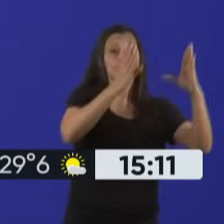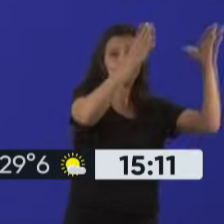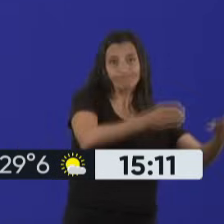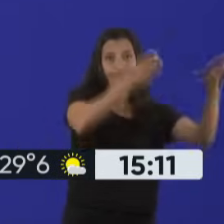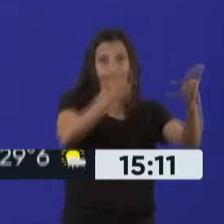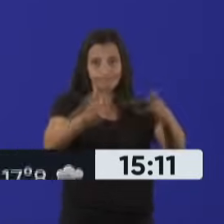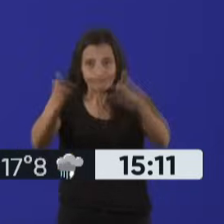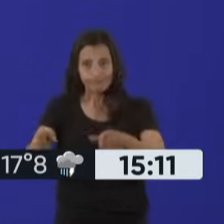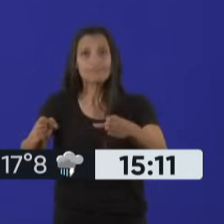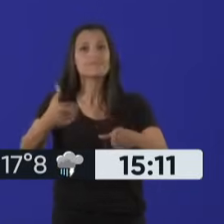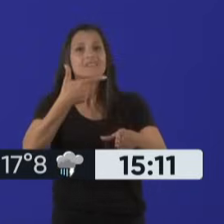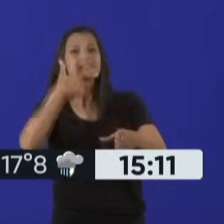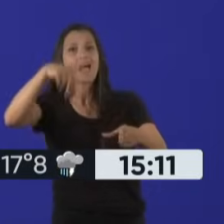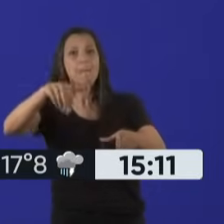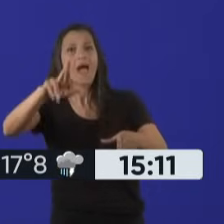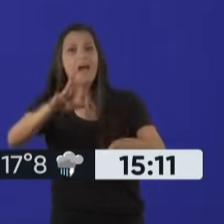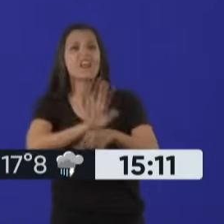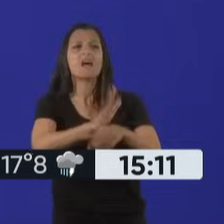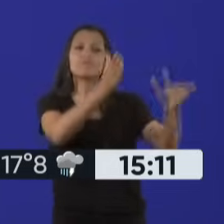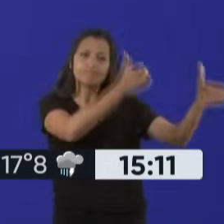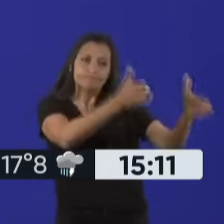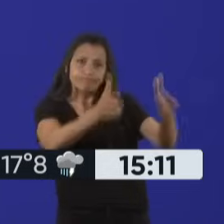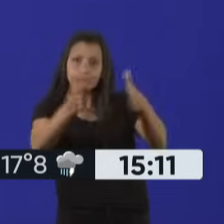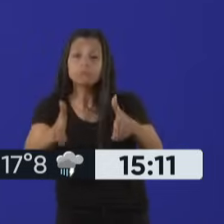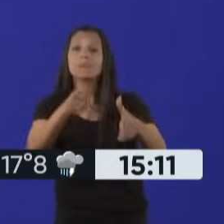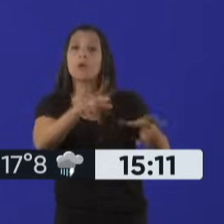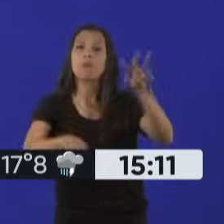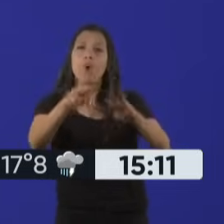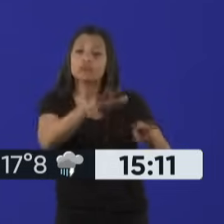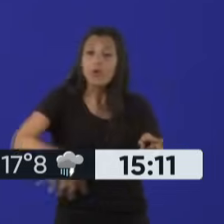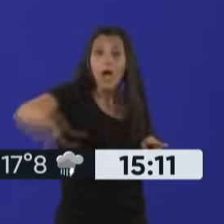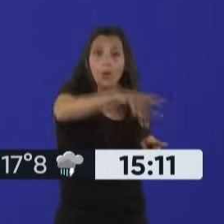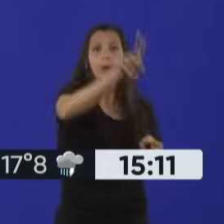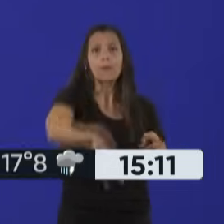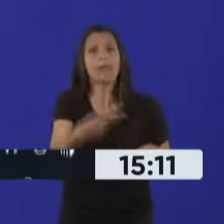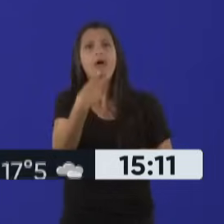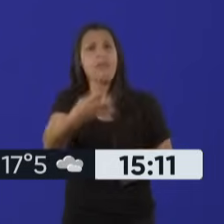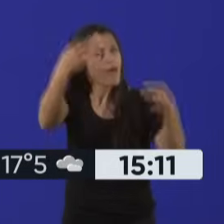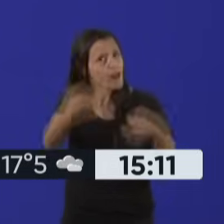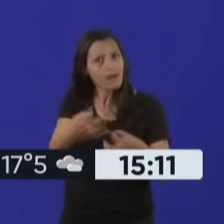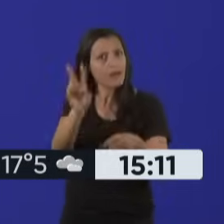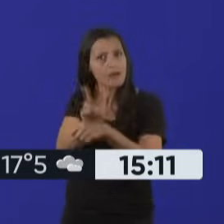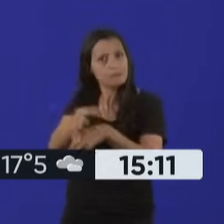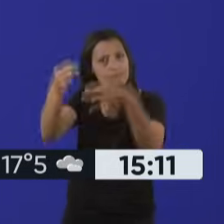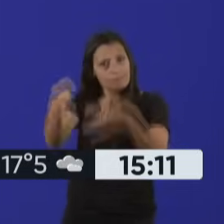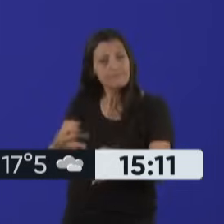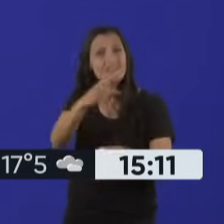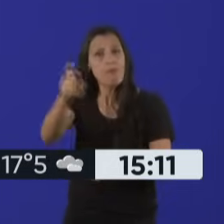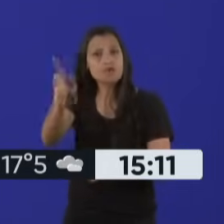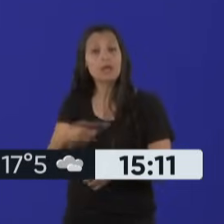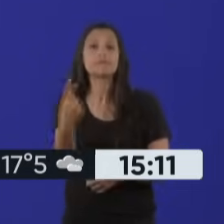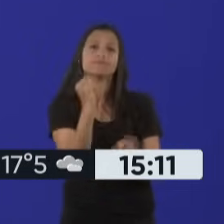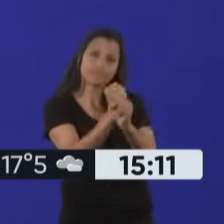que además son escalables y es una energía segura. Por lo tanto, estamos trabajando mucho